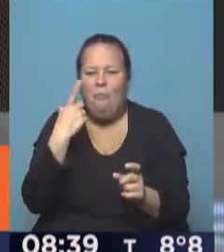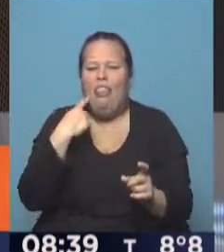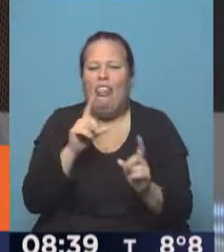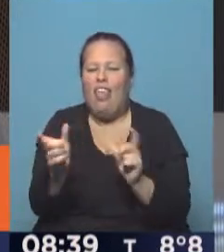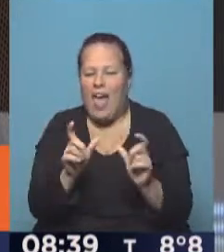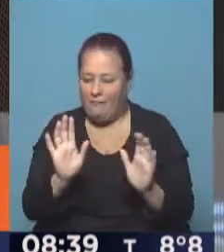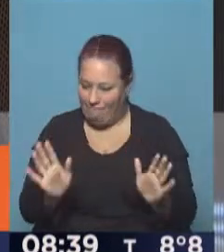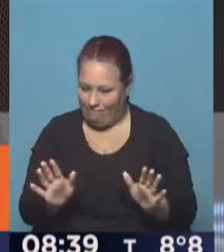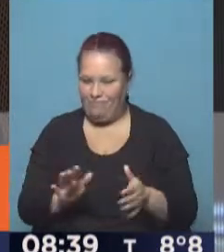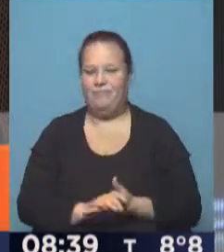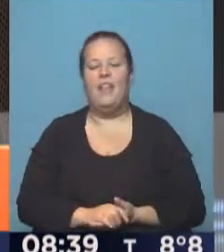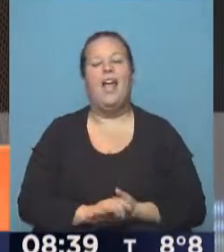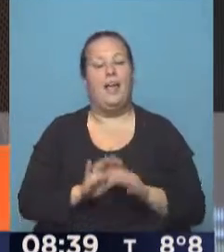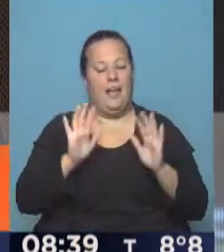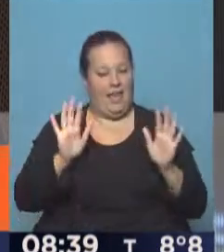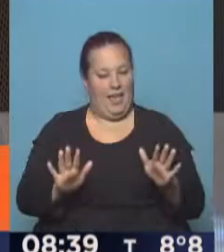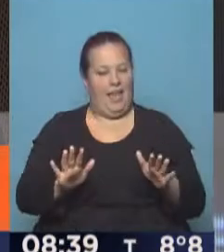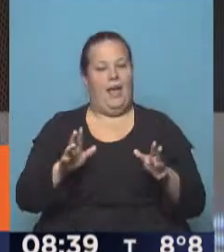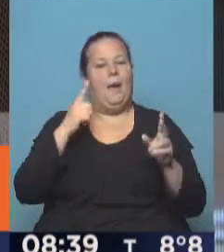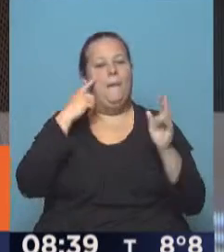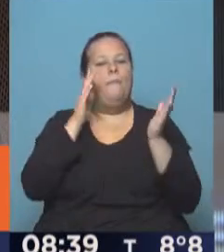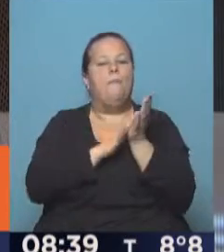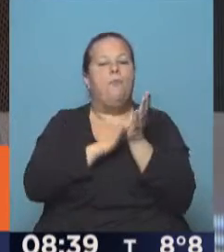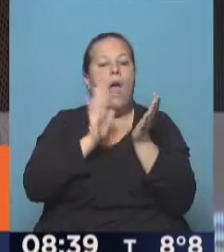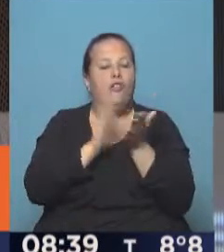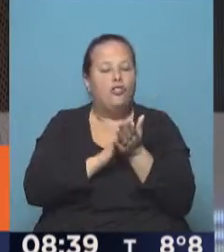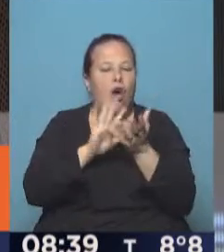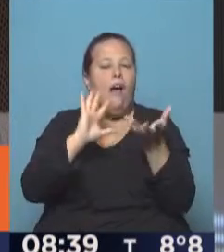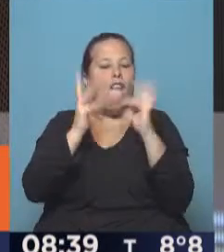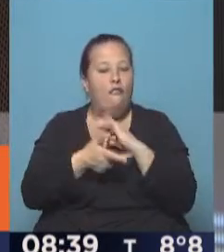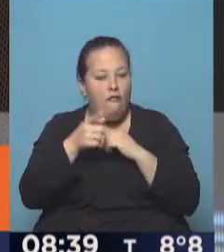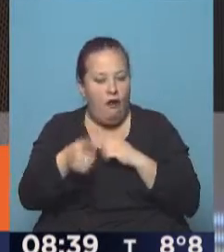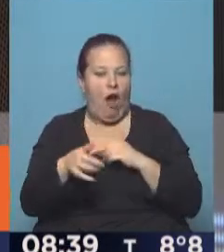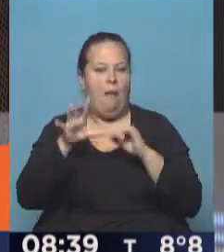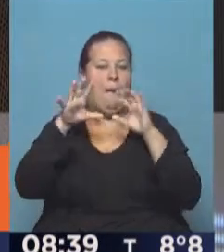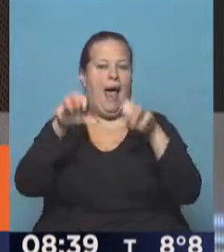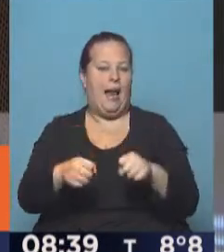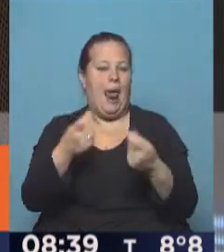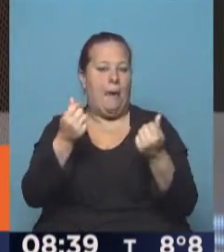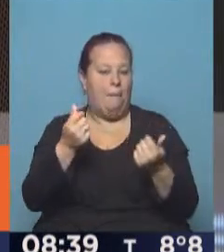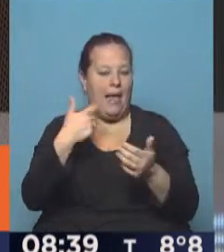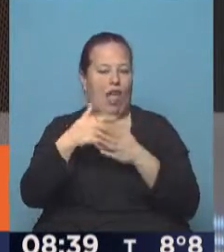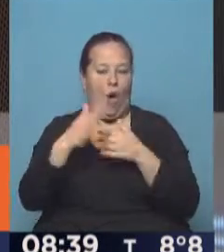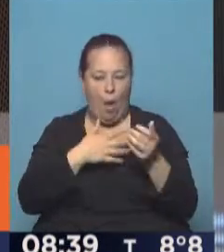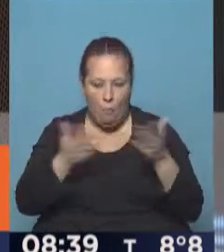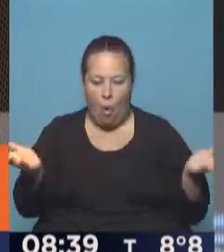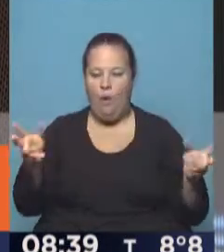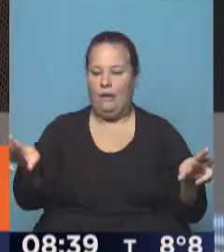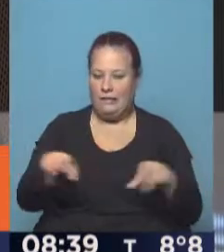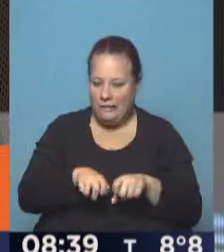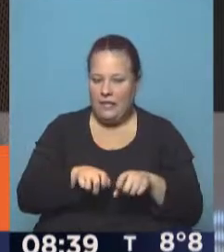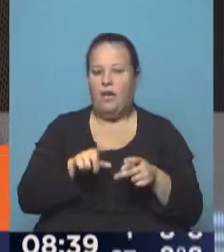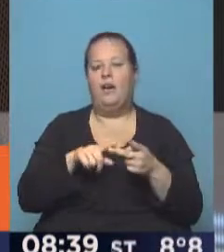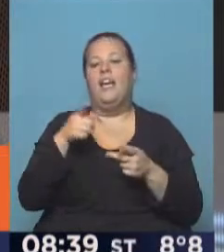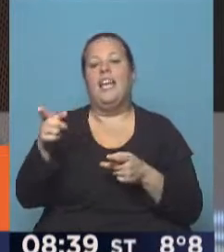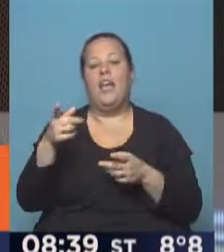¿No? Ahora, el ensayo sobre este mecanismo de apropiación de fondos de la obra pública